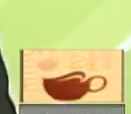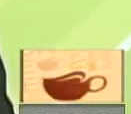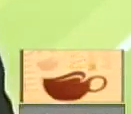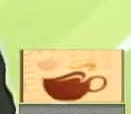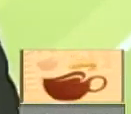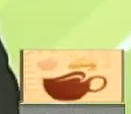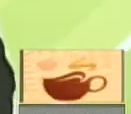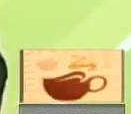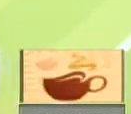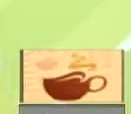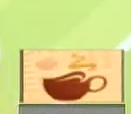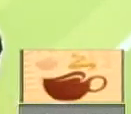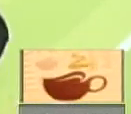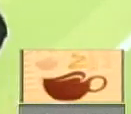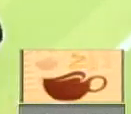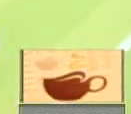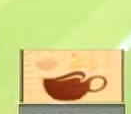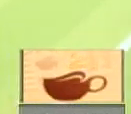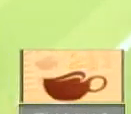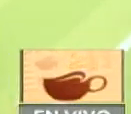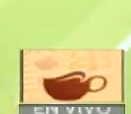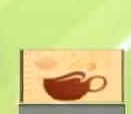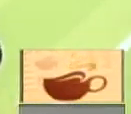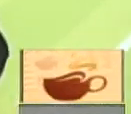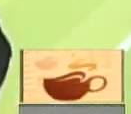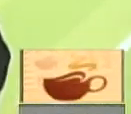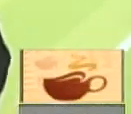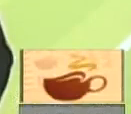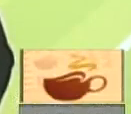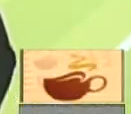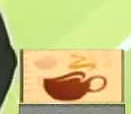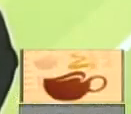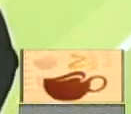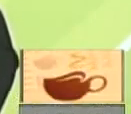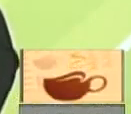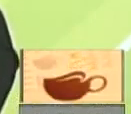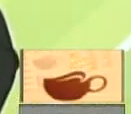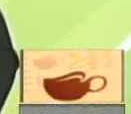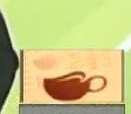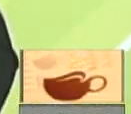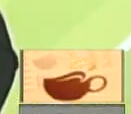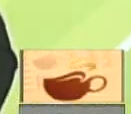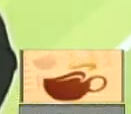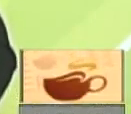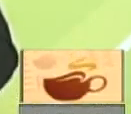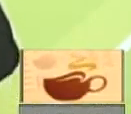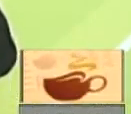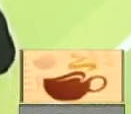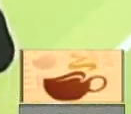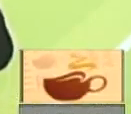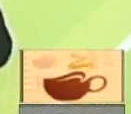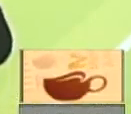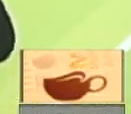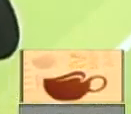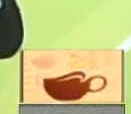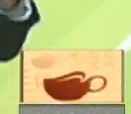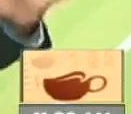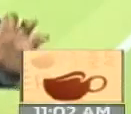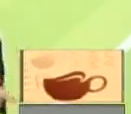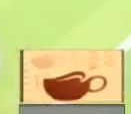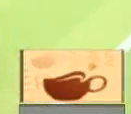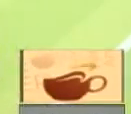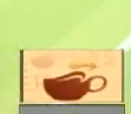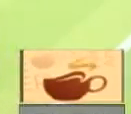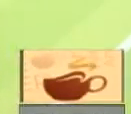tema. Fíjense algo, seguimos dando cobertura a este encuentro internacional que tiene que ver con cómo desde